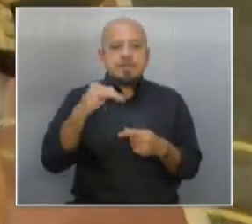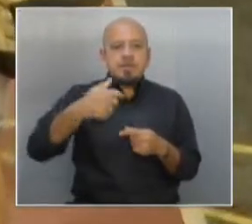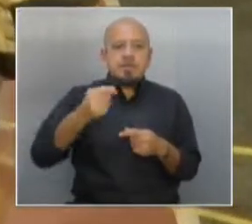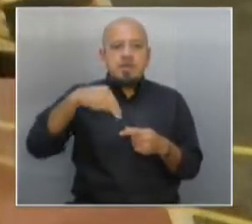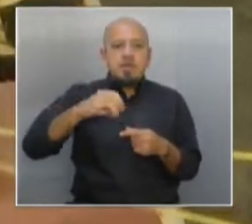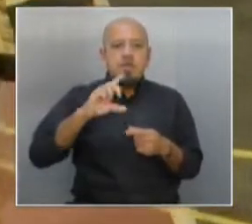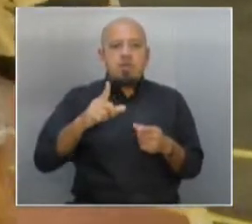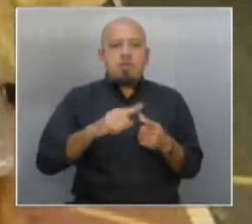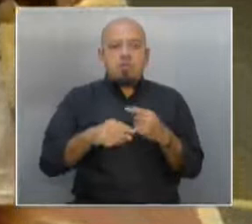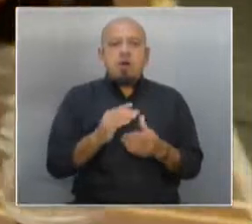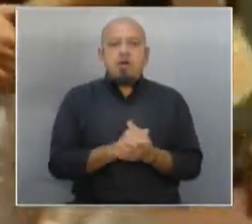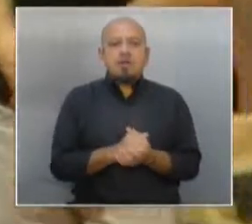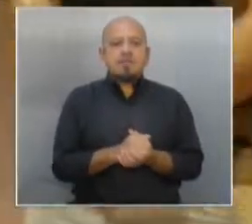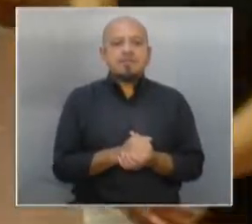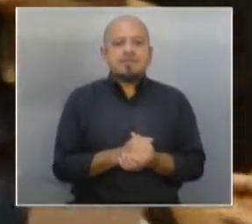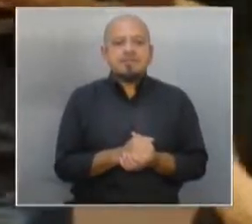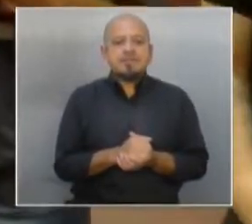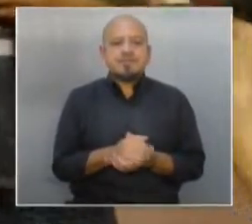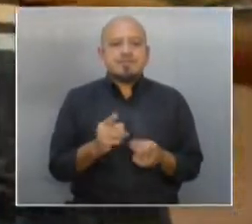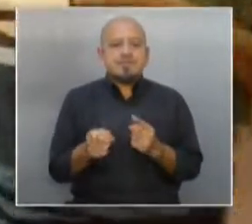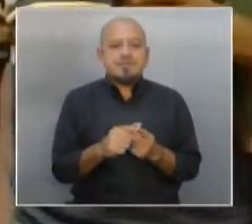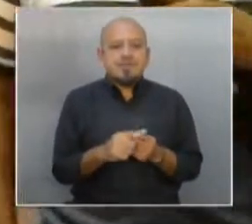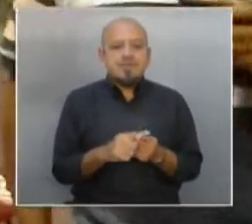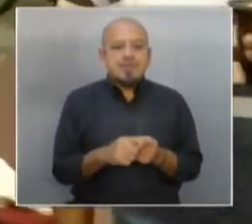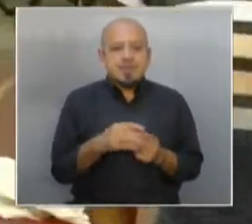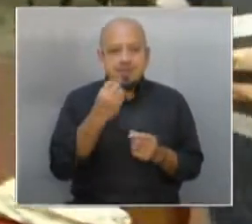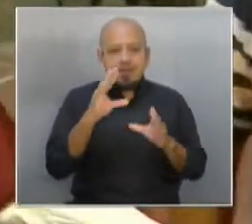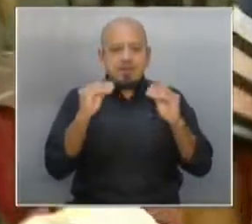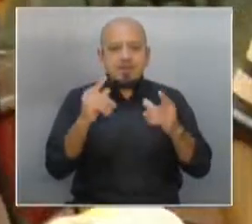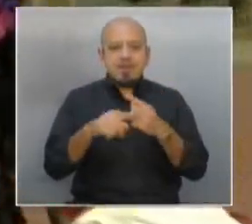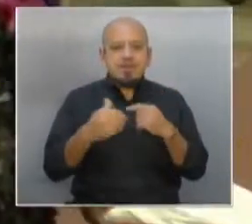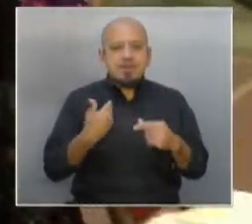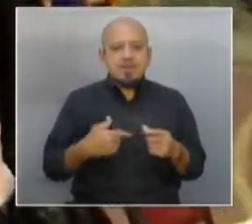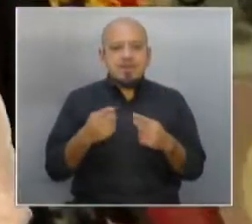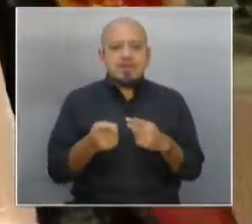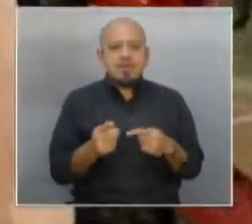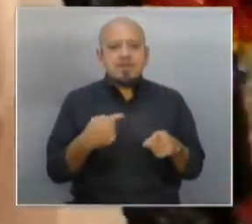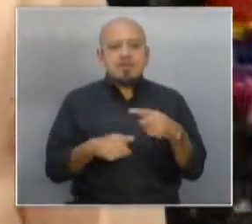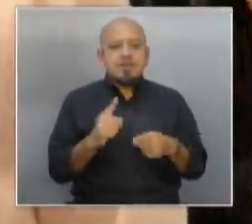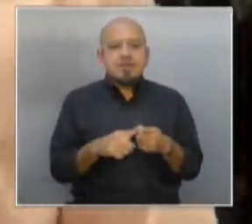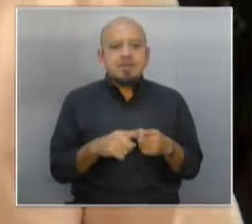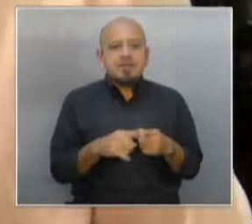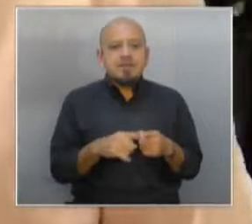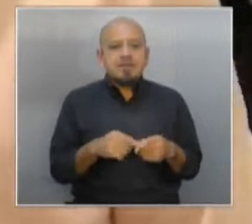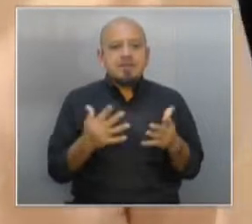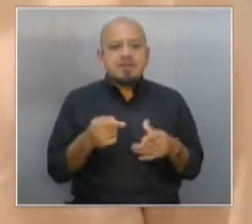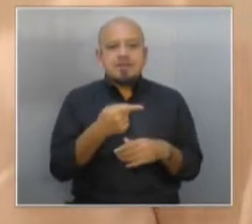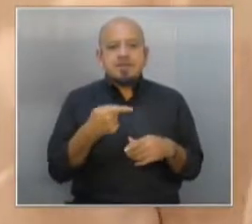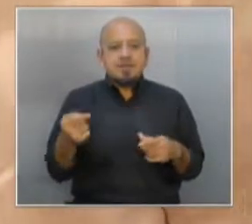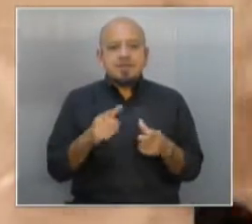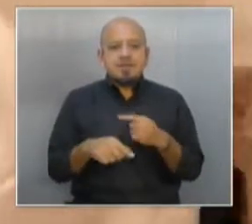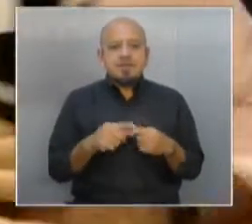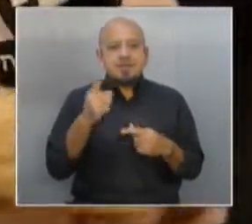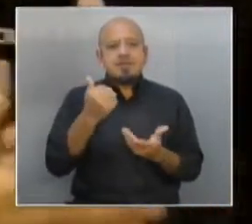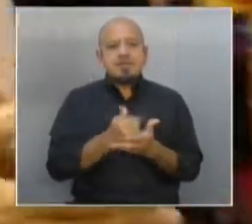derecha. Buenas noches, nombre y colegio. Bueno, ¿cómo andan? Buenas noches para todos. Un poquito tristones, pero bueno, está. En una semanita andaremos por ahí por el